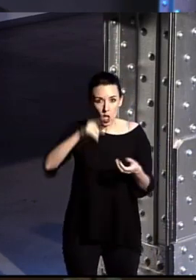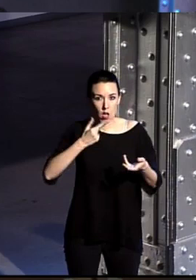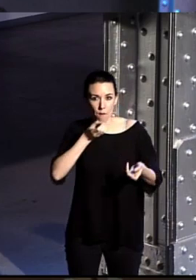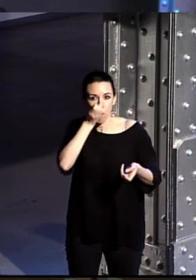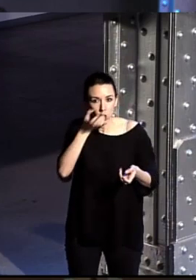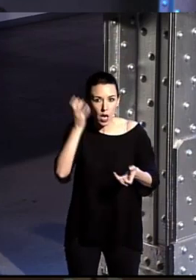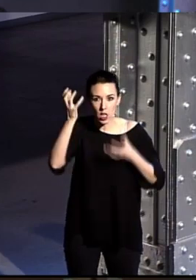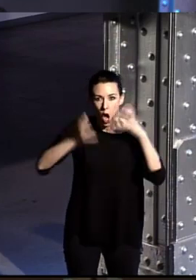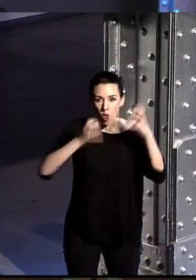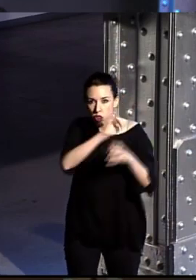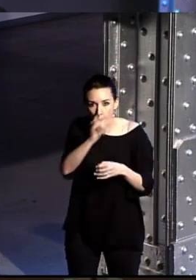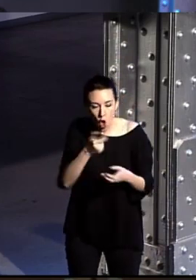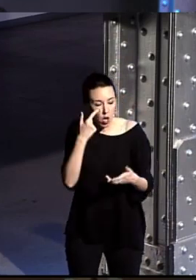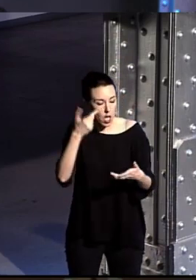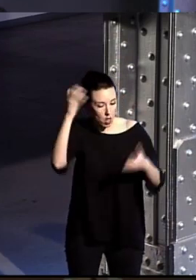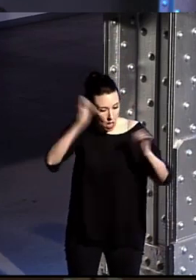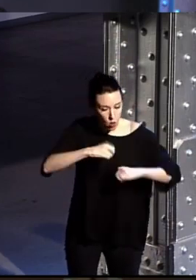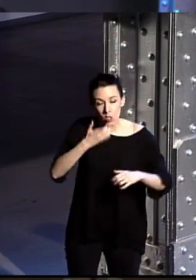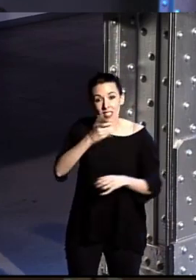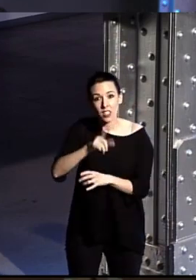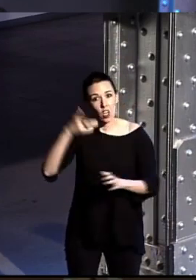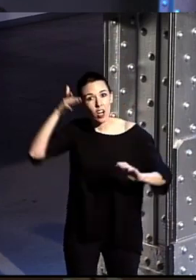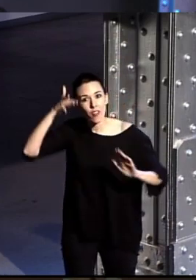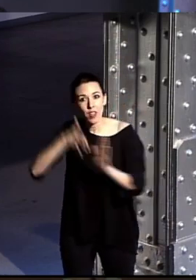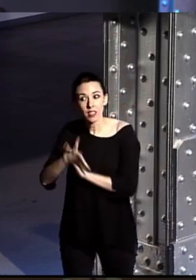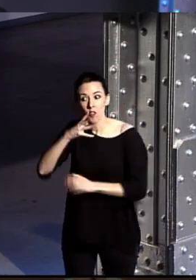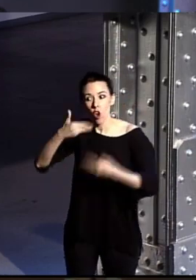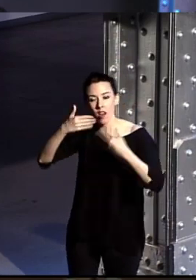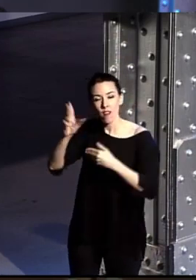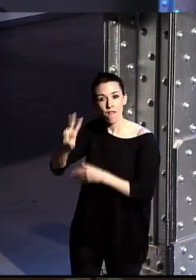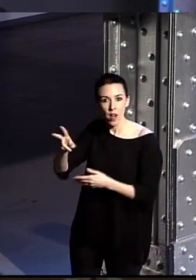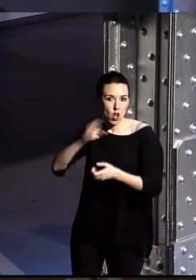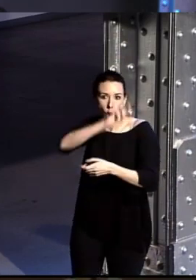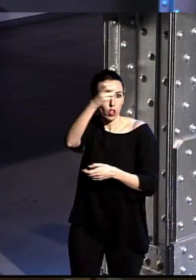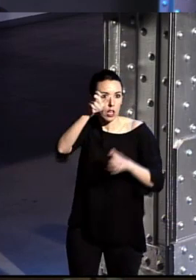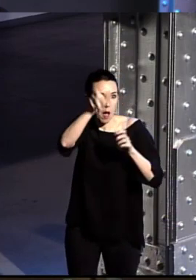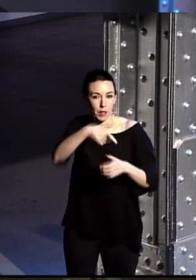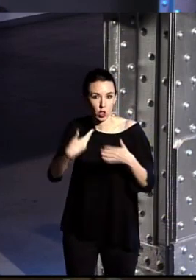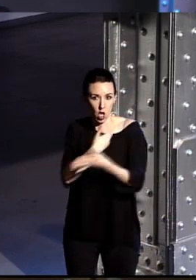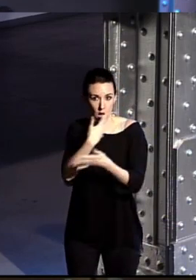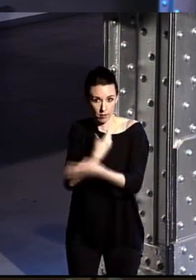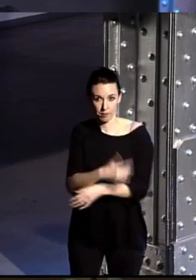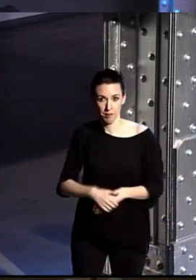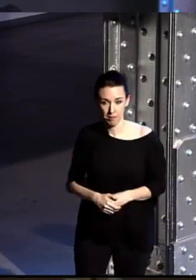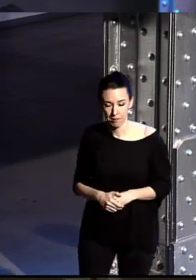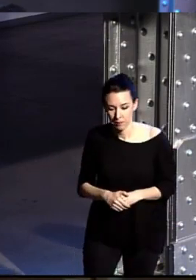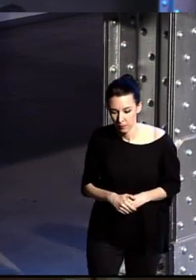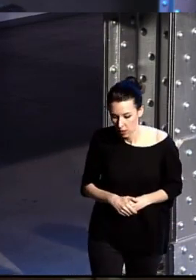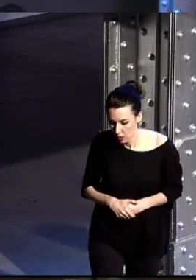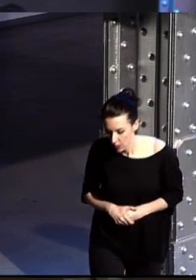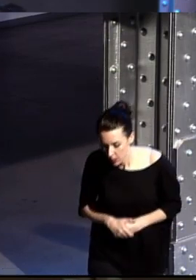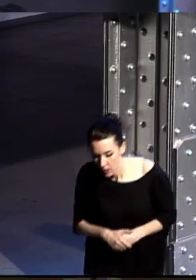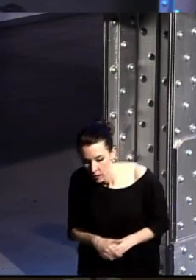de zoología, de acuerdo, pero si no era a través de la descripción que te hacía Verne. O cualquiera. Los ilustradores. Los libros que editaba